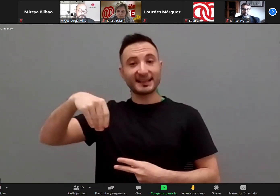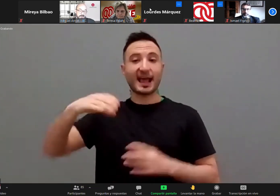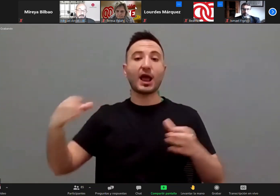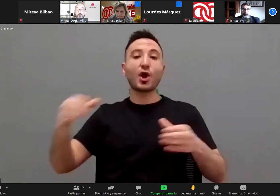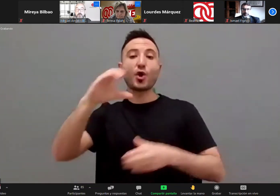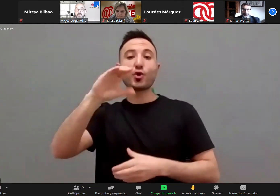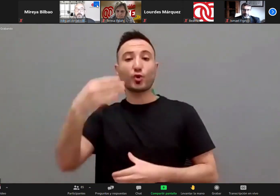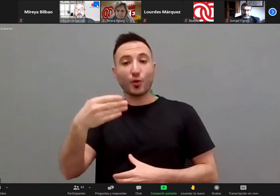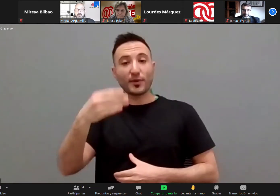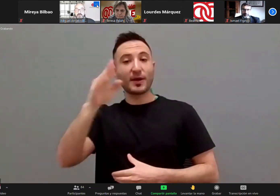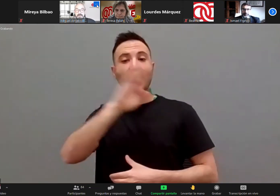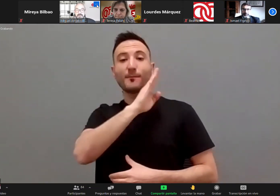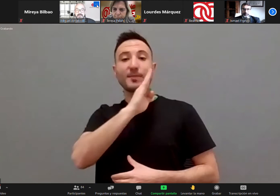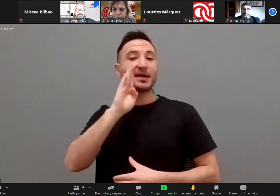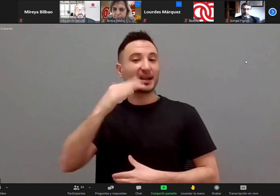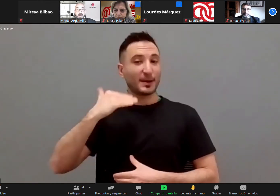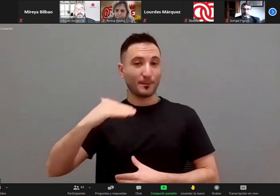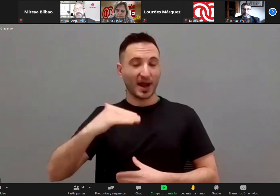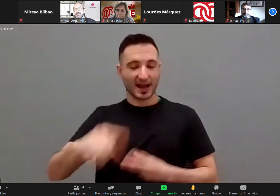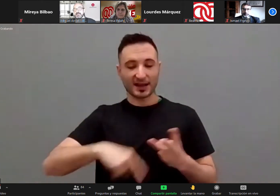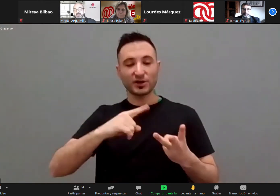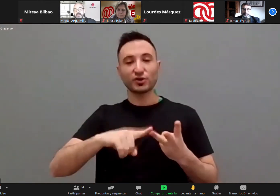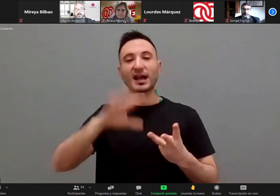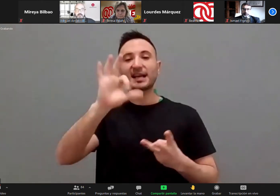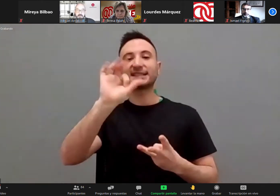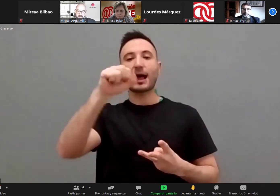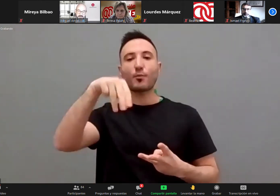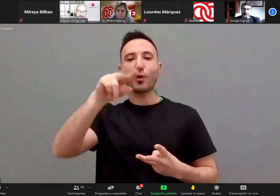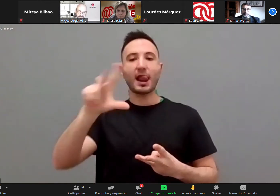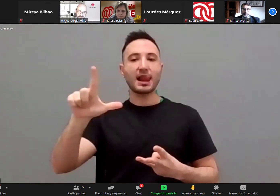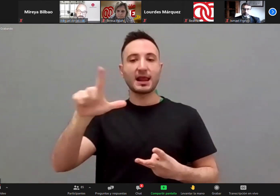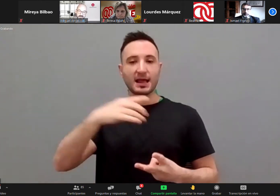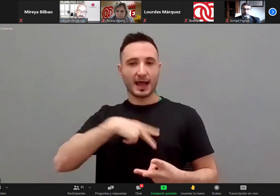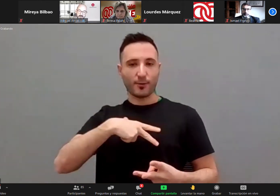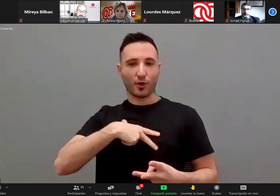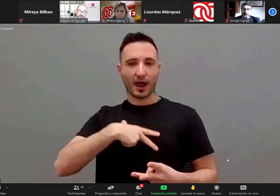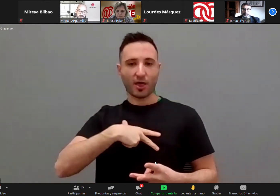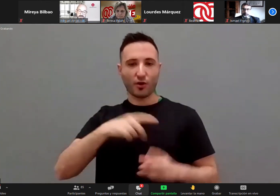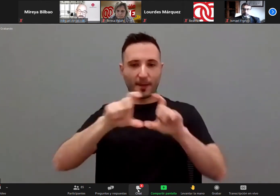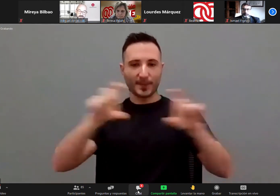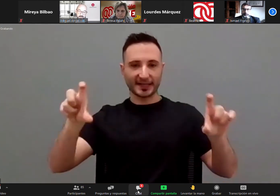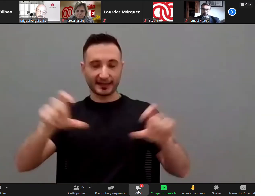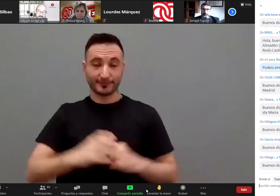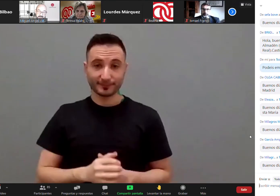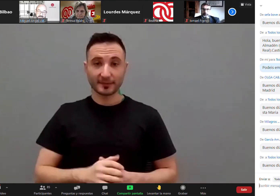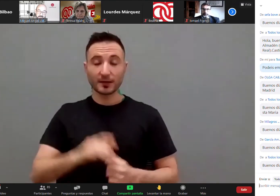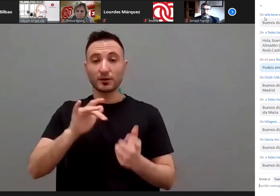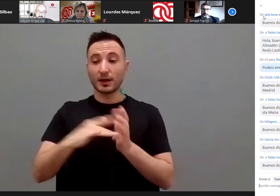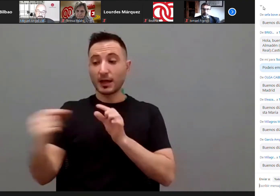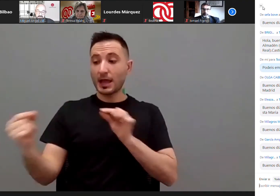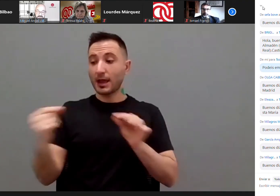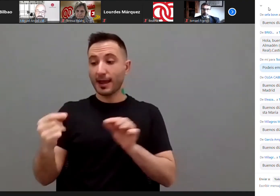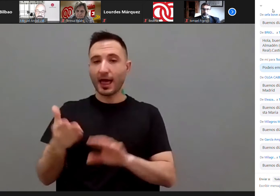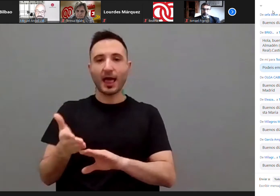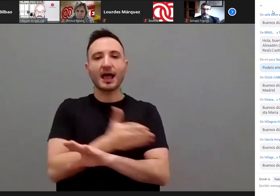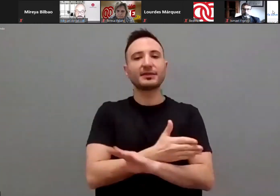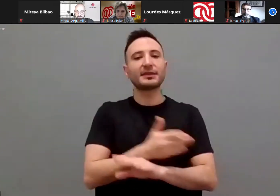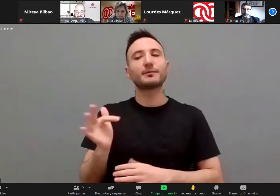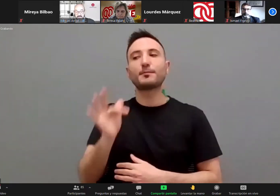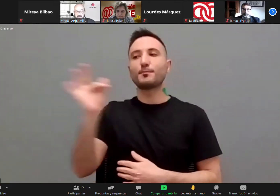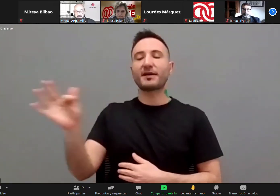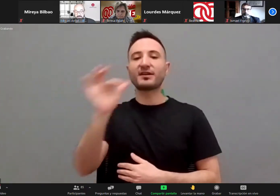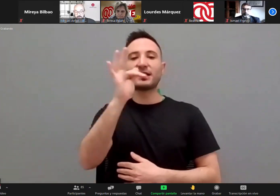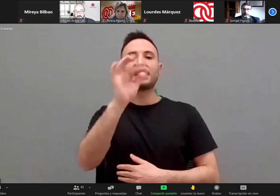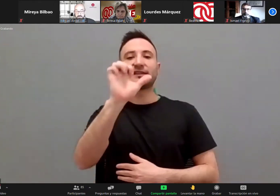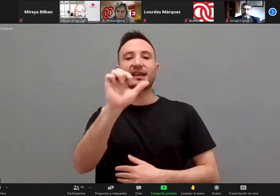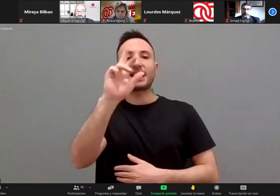Ismael Franco, abogado en Legalitas. Pero antes de entrar en el debate, le voy a dar la palabra a Teresa Palaí. Teresa es máster